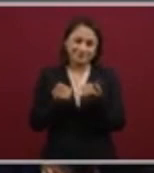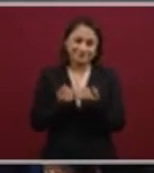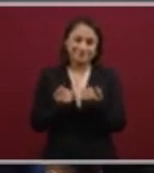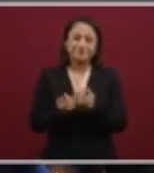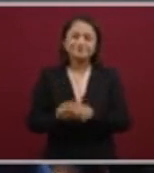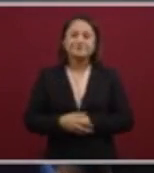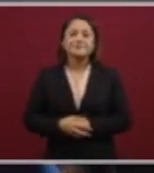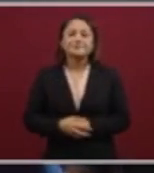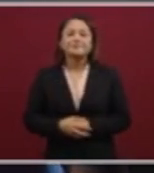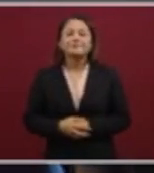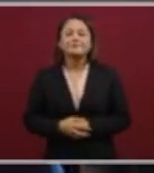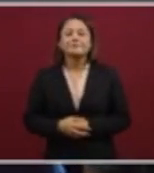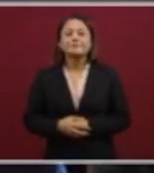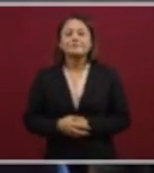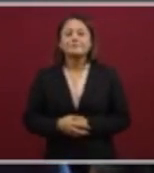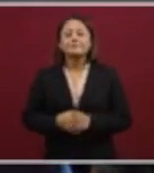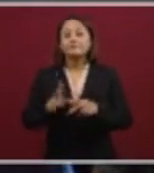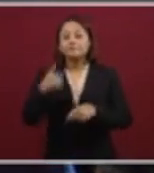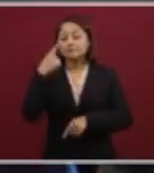Sector energético.